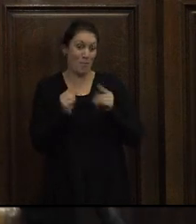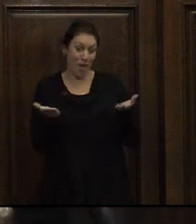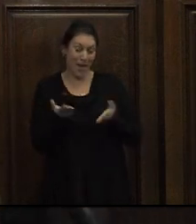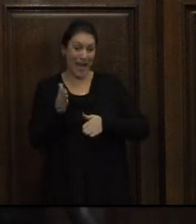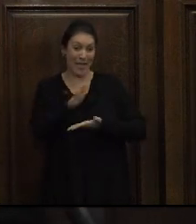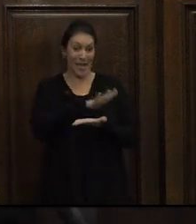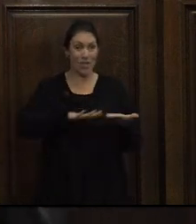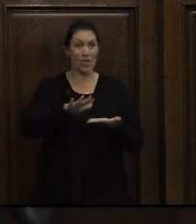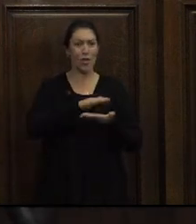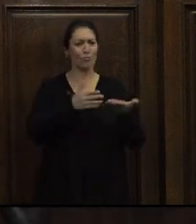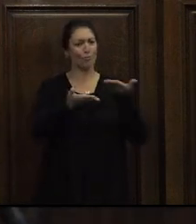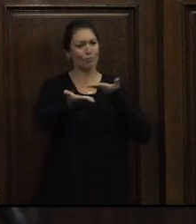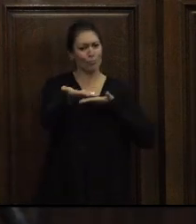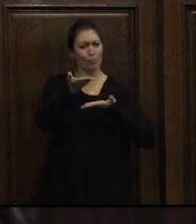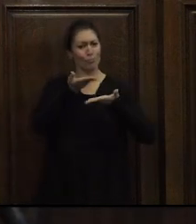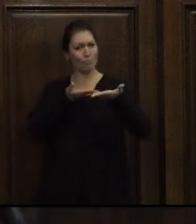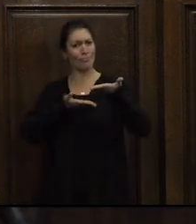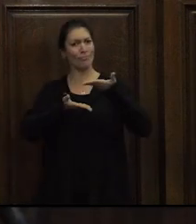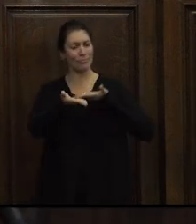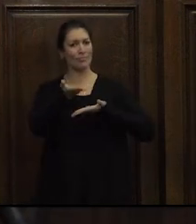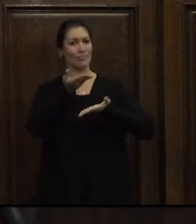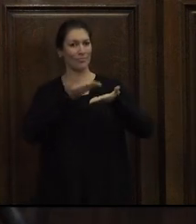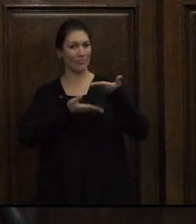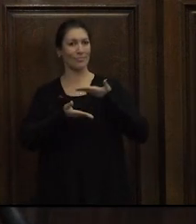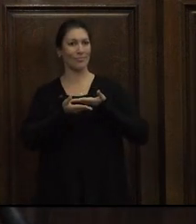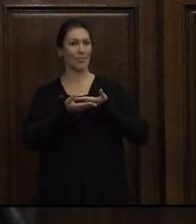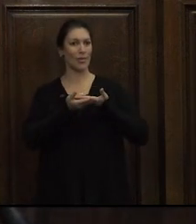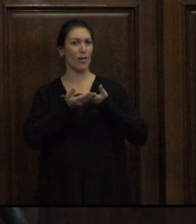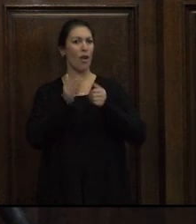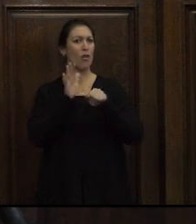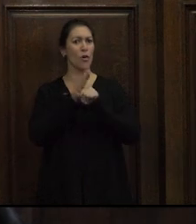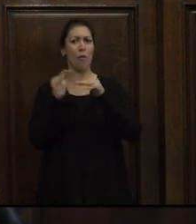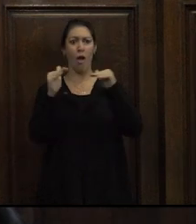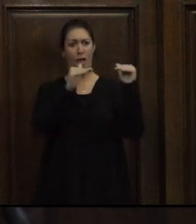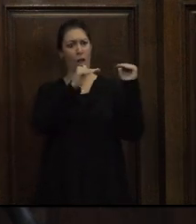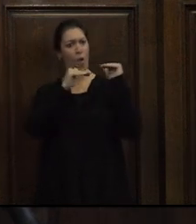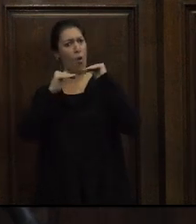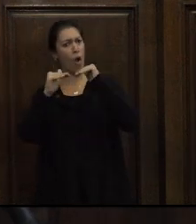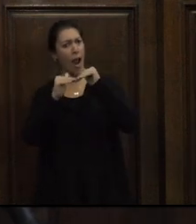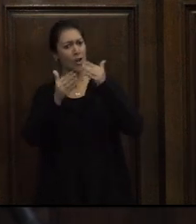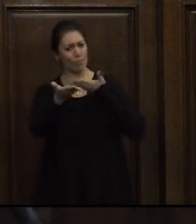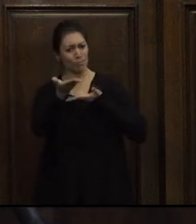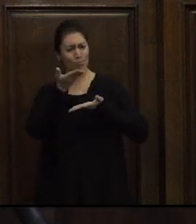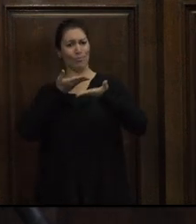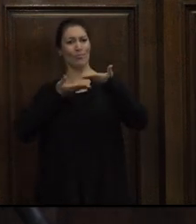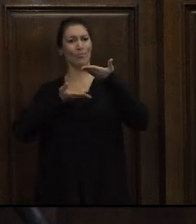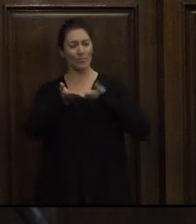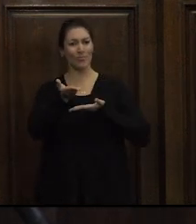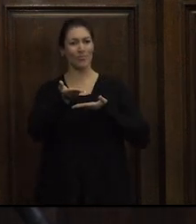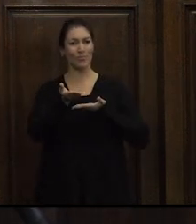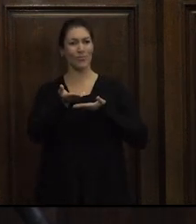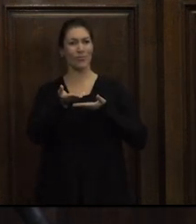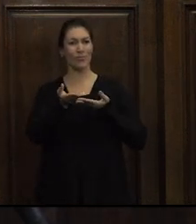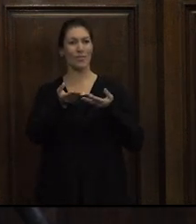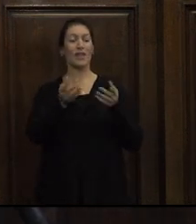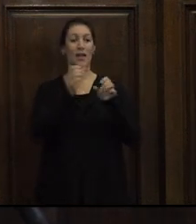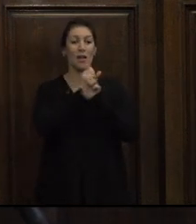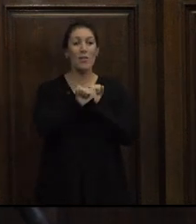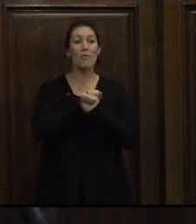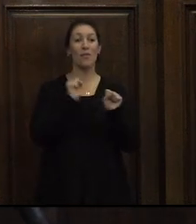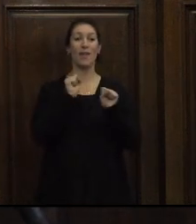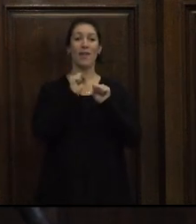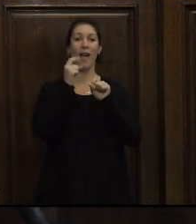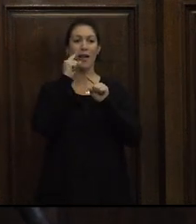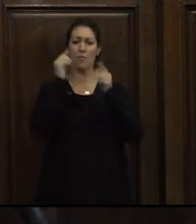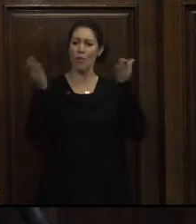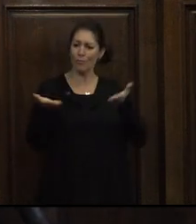acá, que es un intercambio horizontal, un intercambio que espera producir